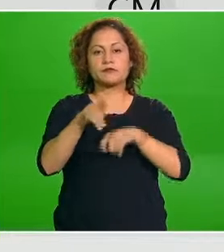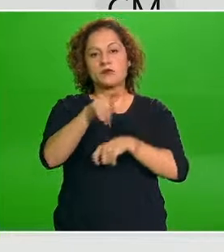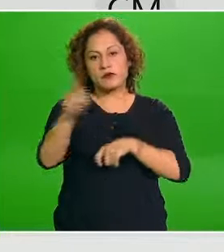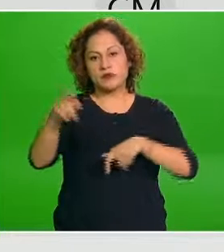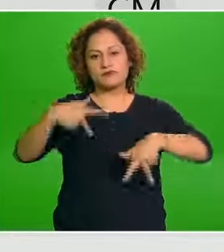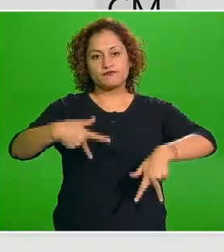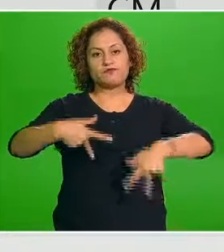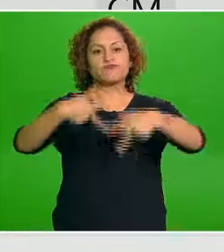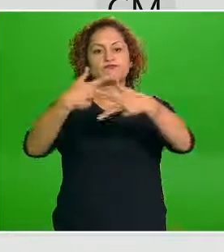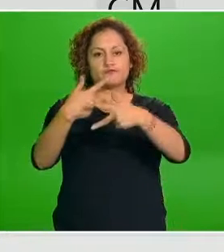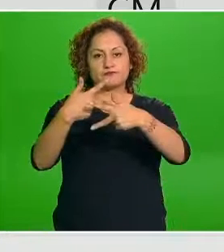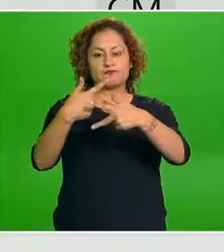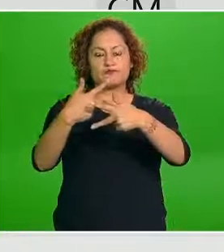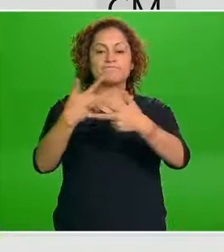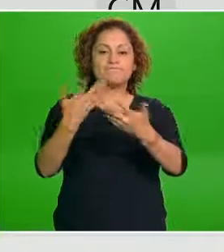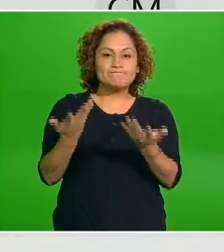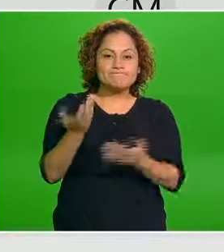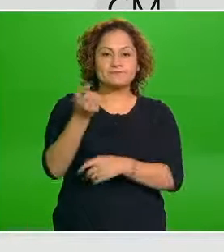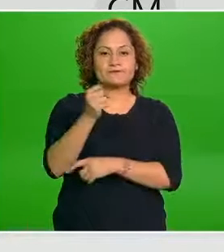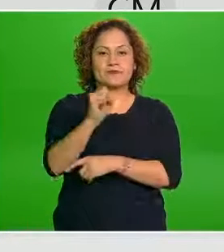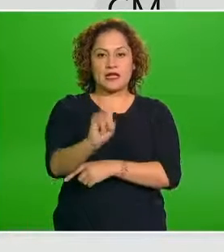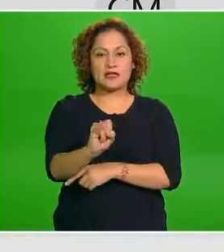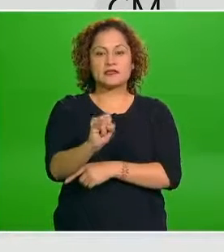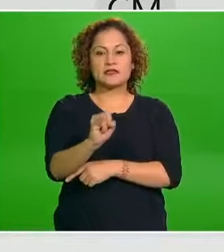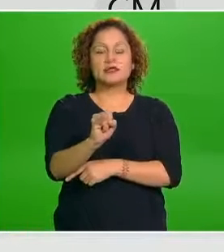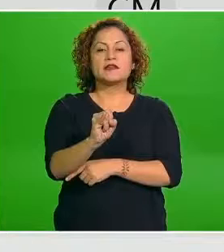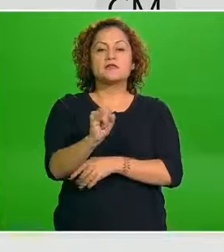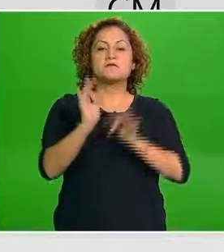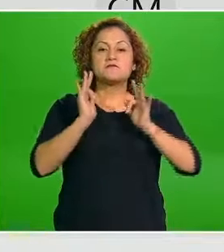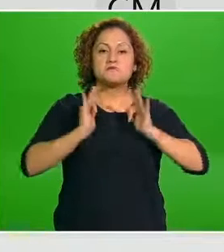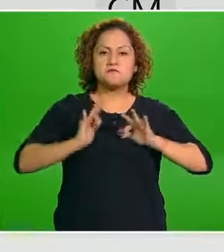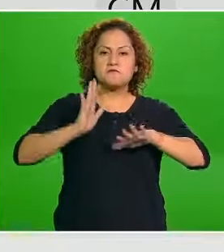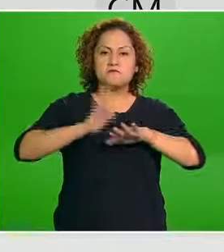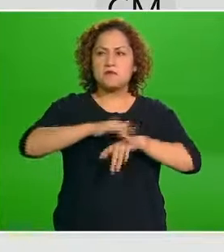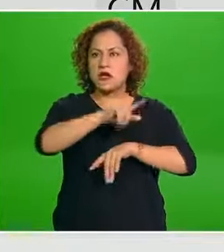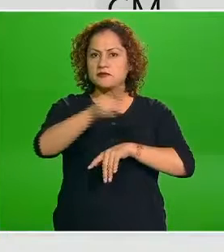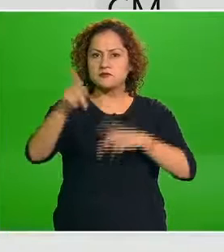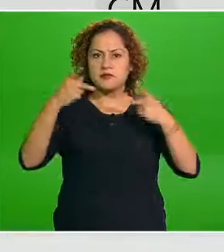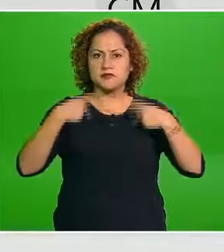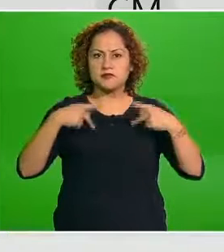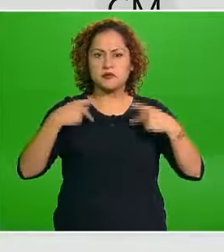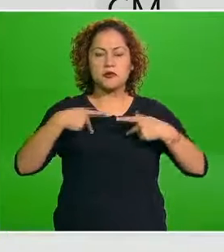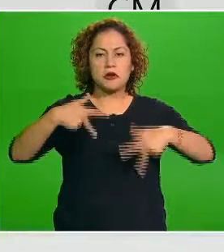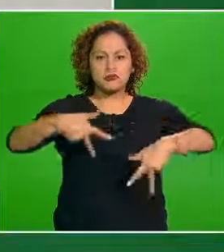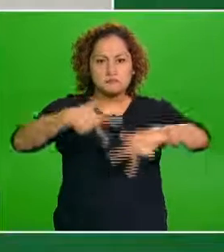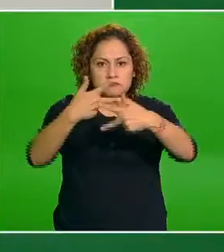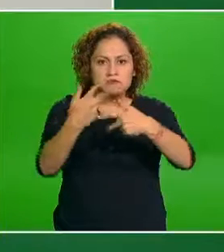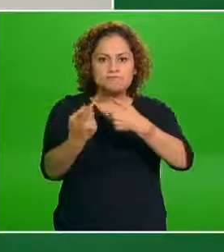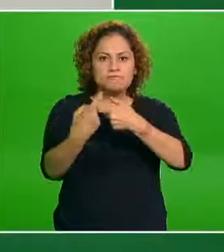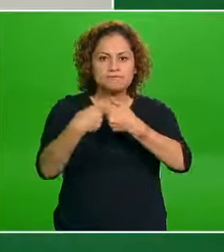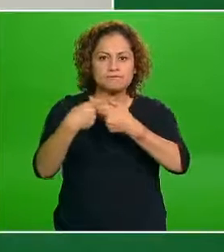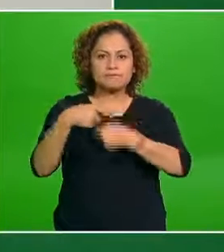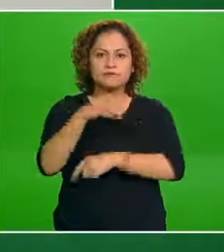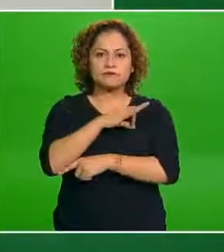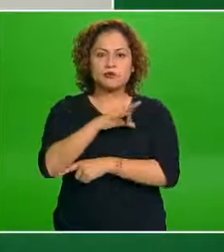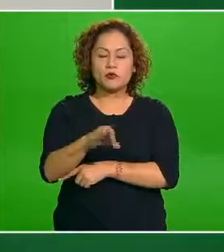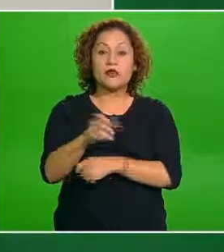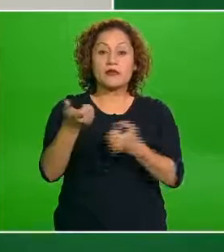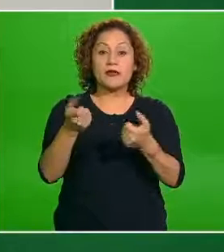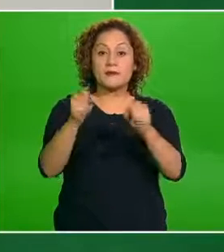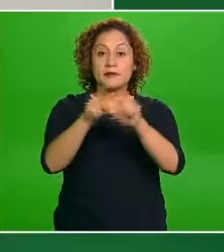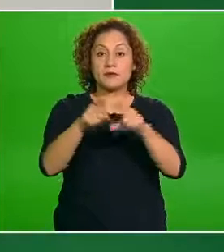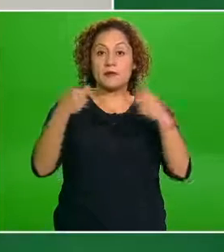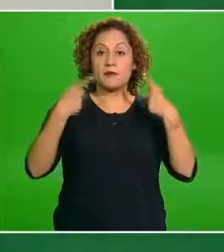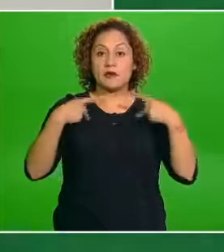acompañarnos de una manera obviamente más abierta y con más cobertura. Igualmente, no solo los que se encuentran en Ciudad de México, sino